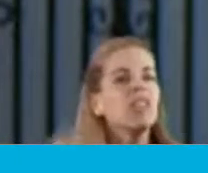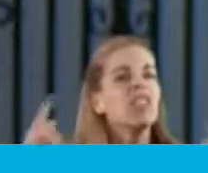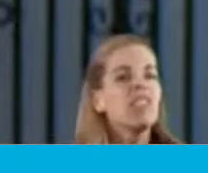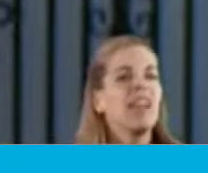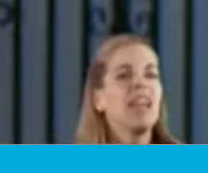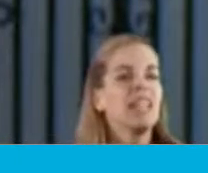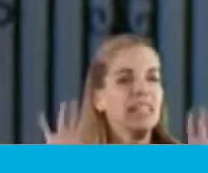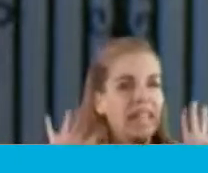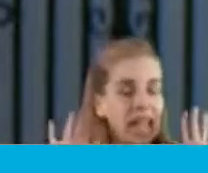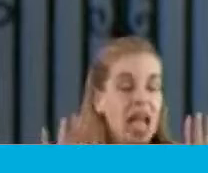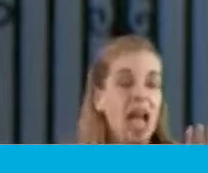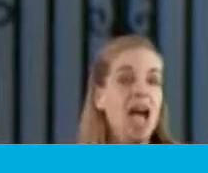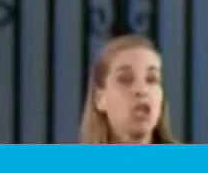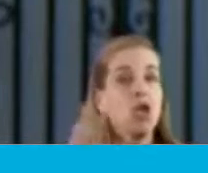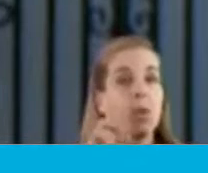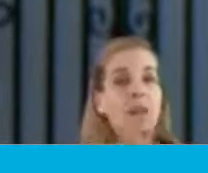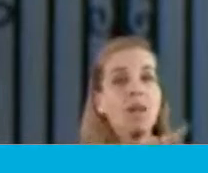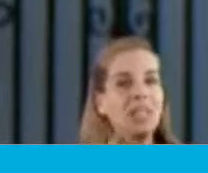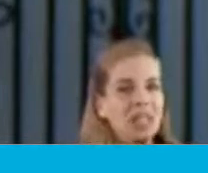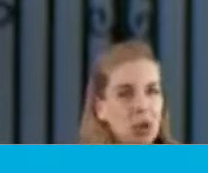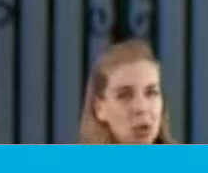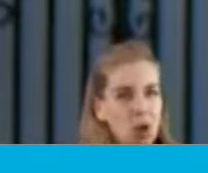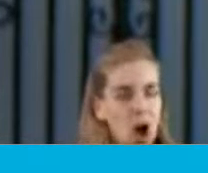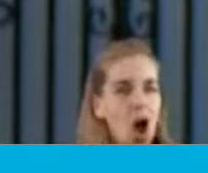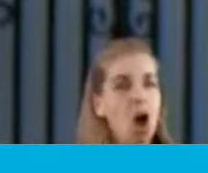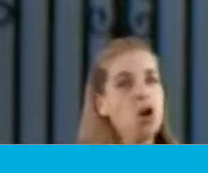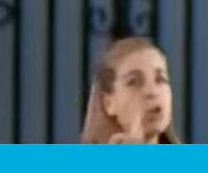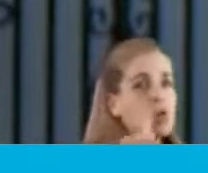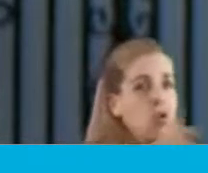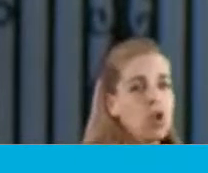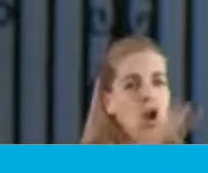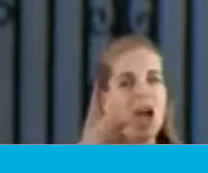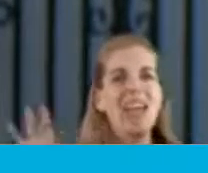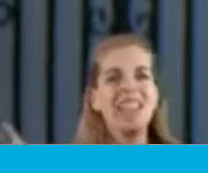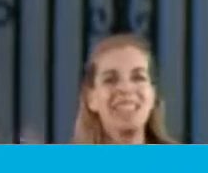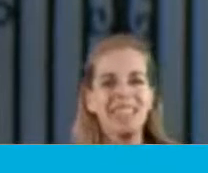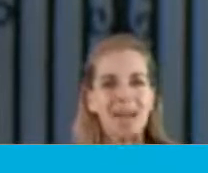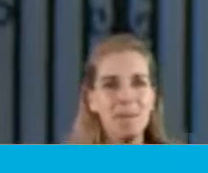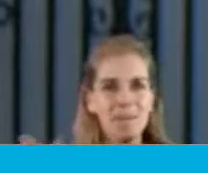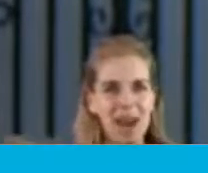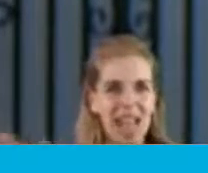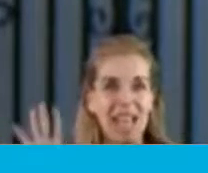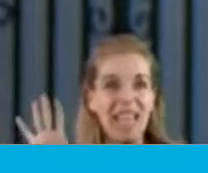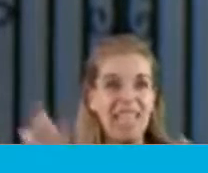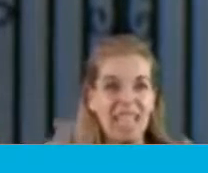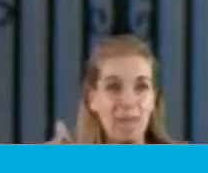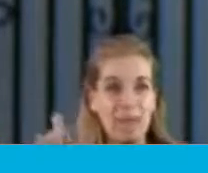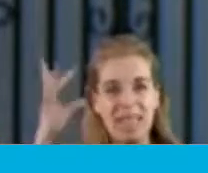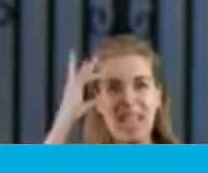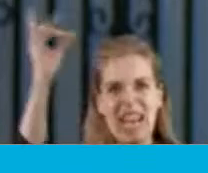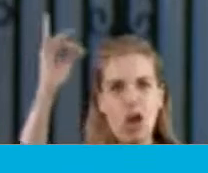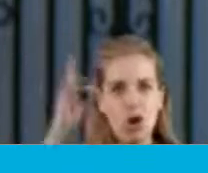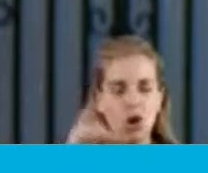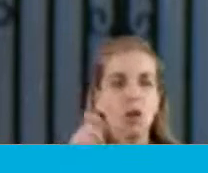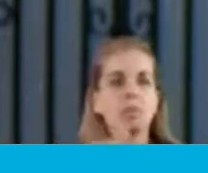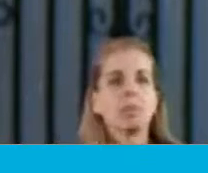semestre del 2021 fue récord en producción, exportaciones y en obra